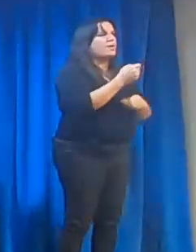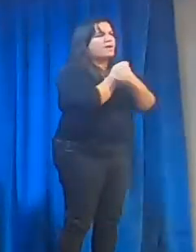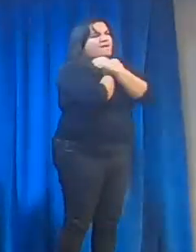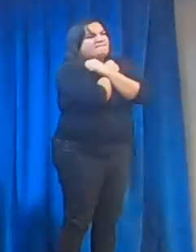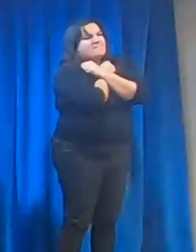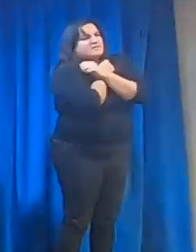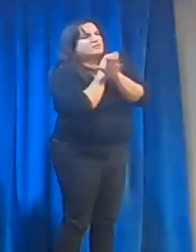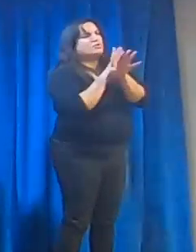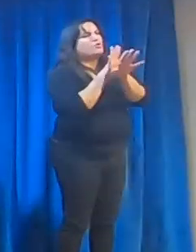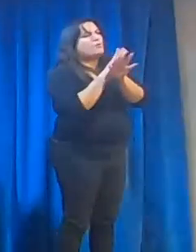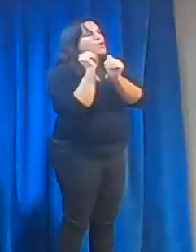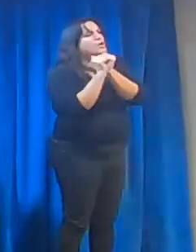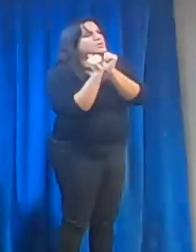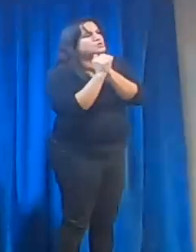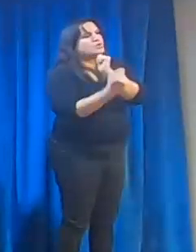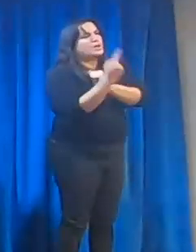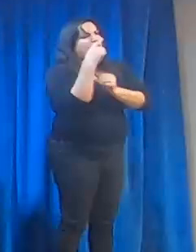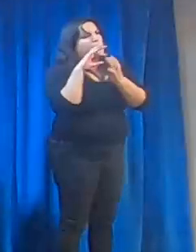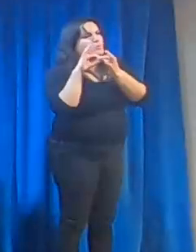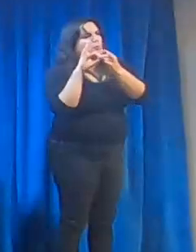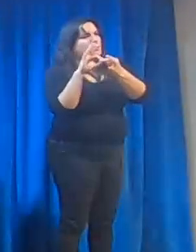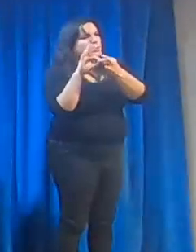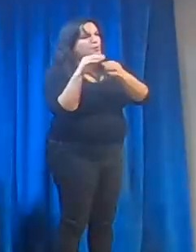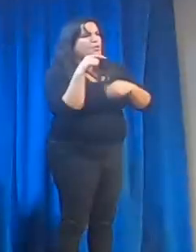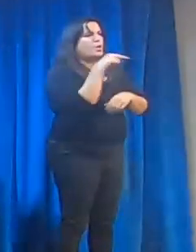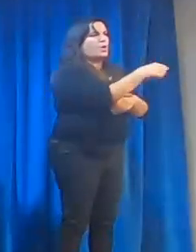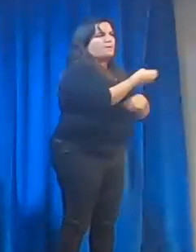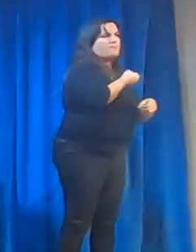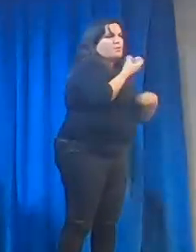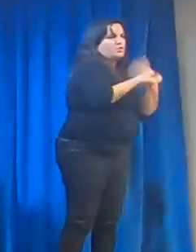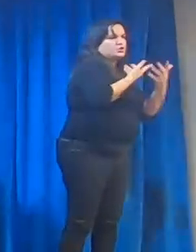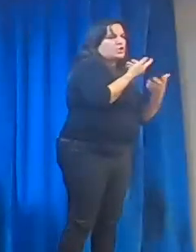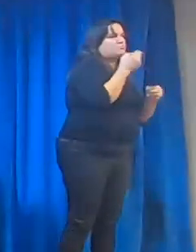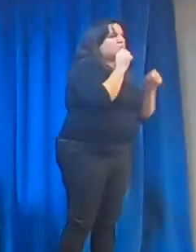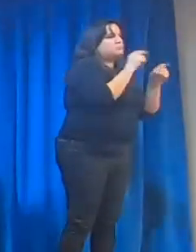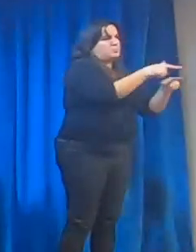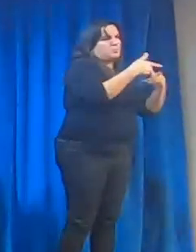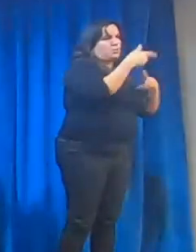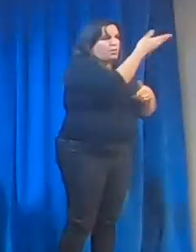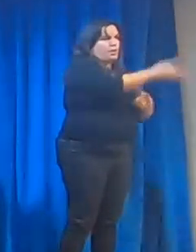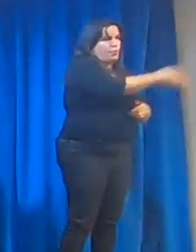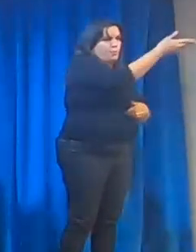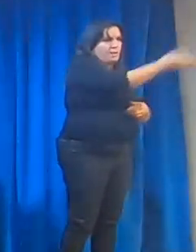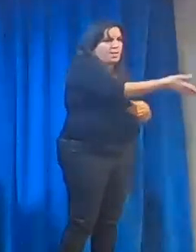vínculo, en la emoción, la historia de la humanidad. Yo no vivo,